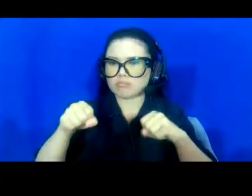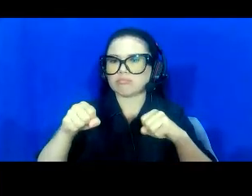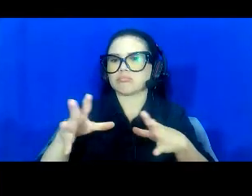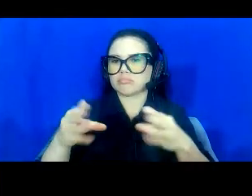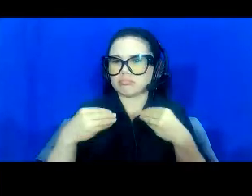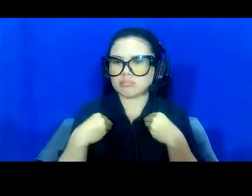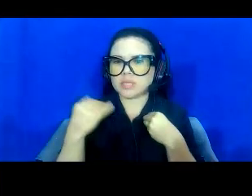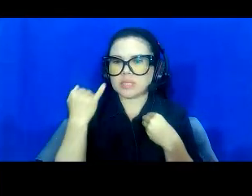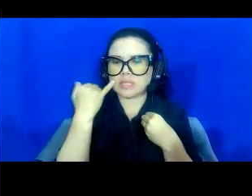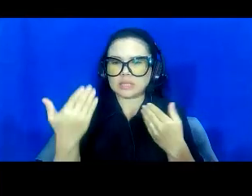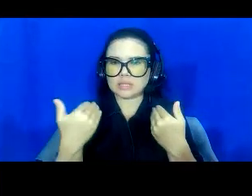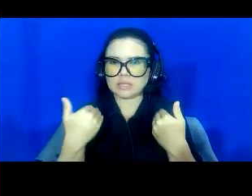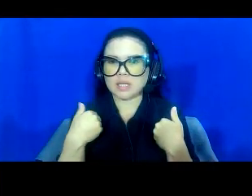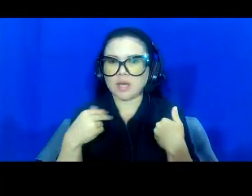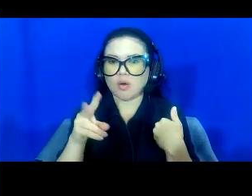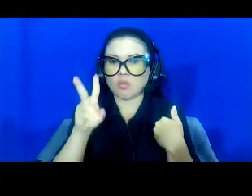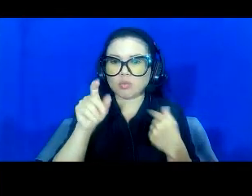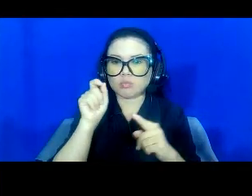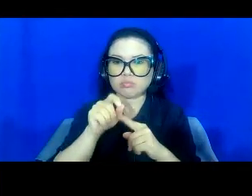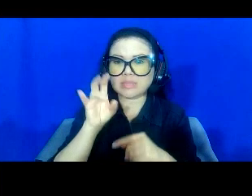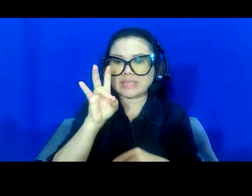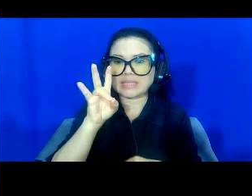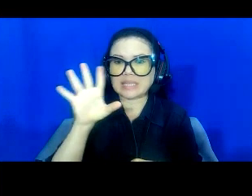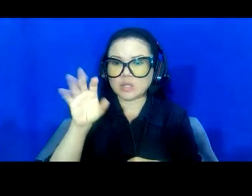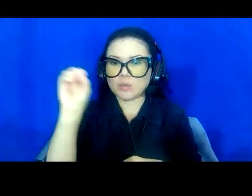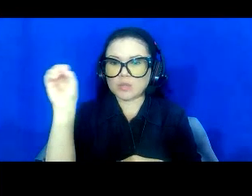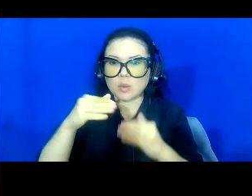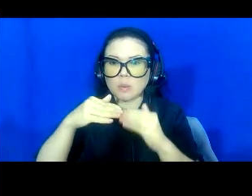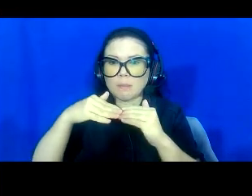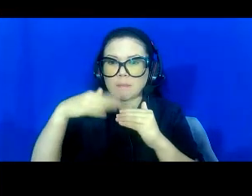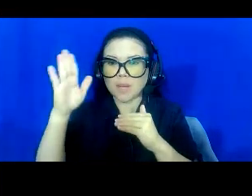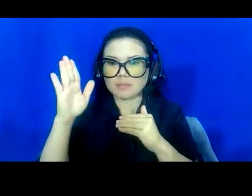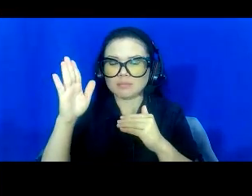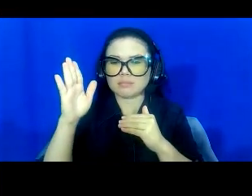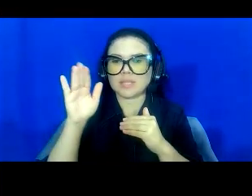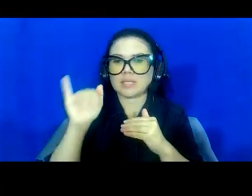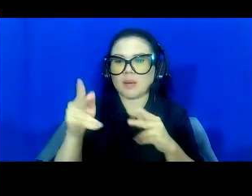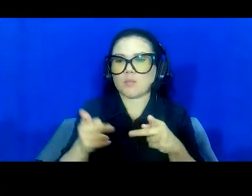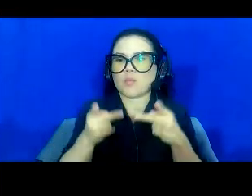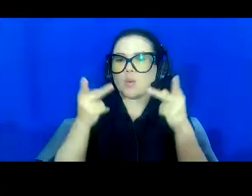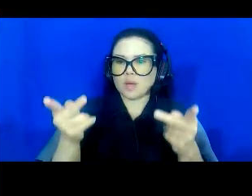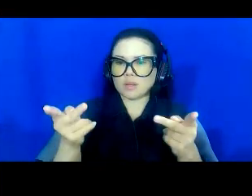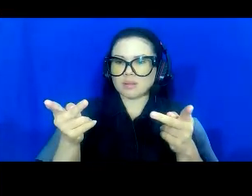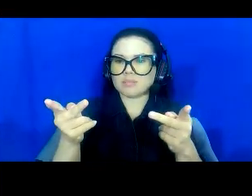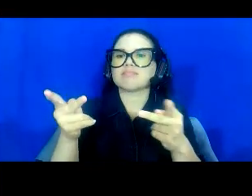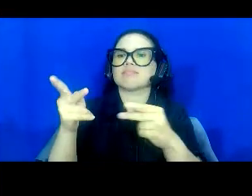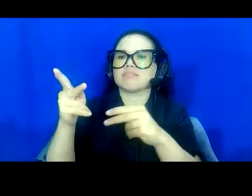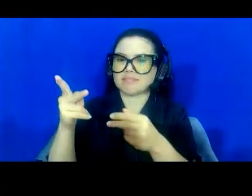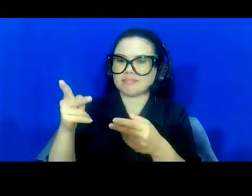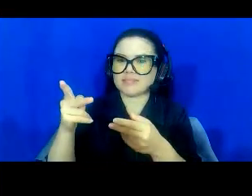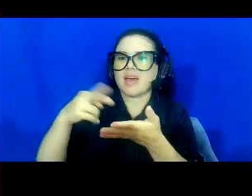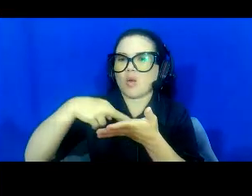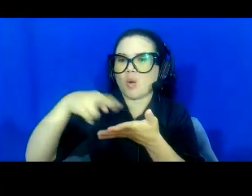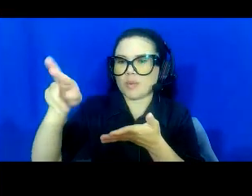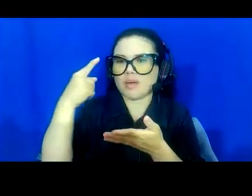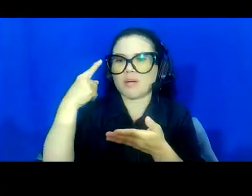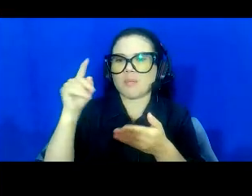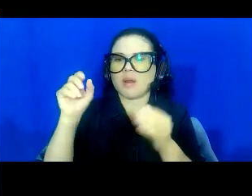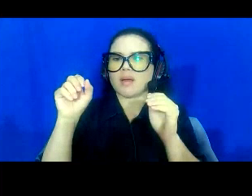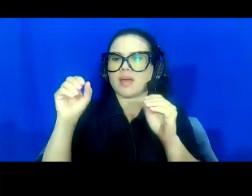2 puntuaciones de 75 más, automáticamente esa propuesta era recomendada para ser vista por el